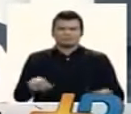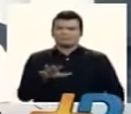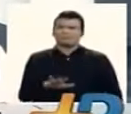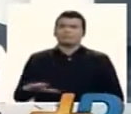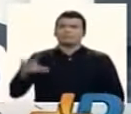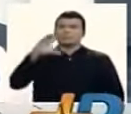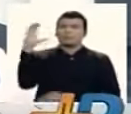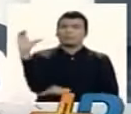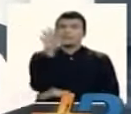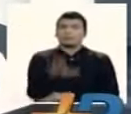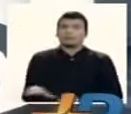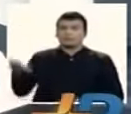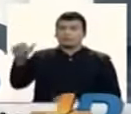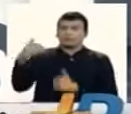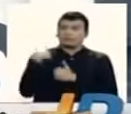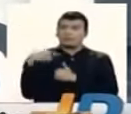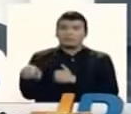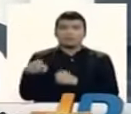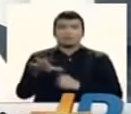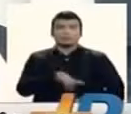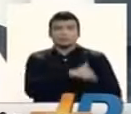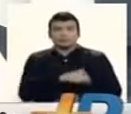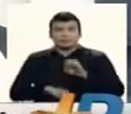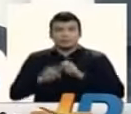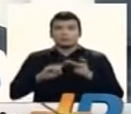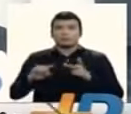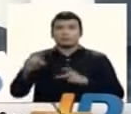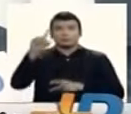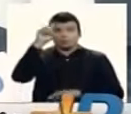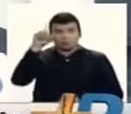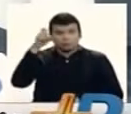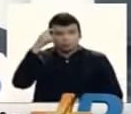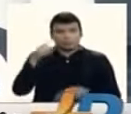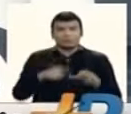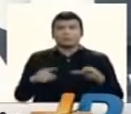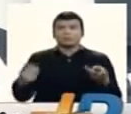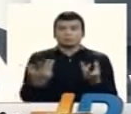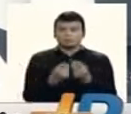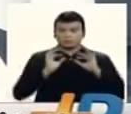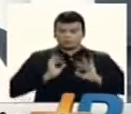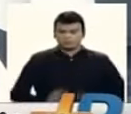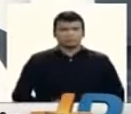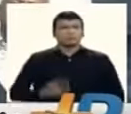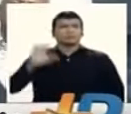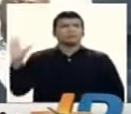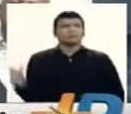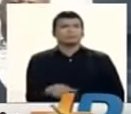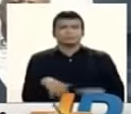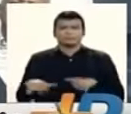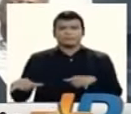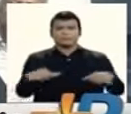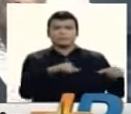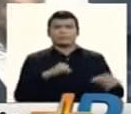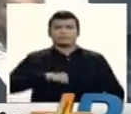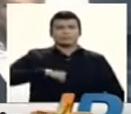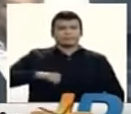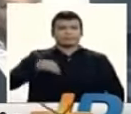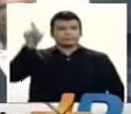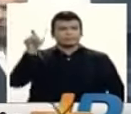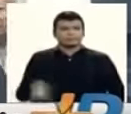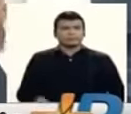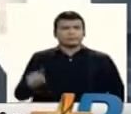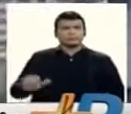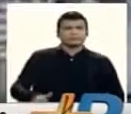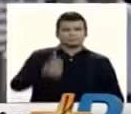no le pertenece ni a él, ni al gobierno, ni a las Fuerzas Armadas. Es de todos los que hemos nacido bajo este cielo y sobre este suelo. Para el alto jerarca de la Iglesia Católica